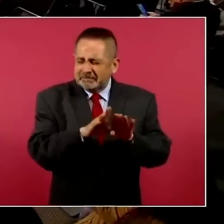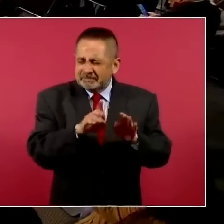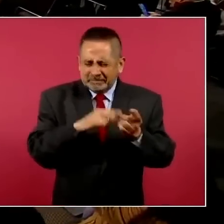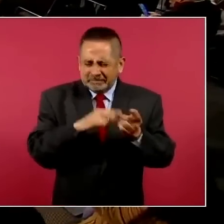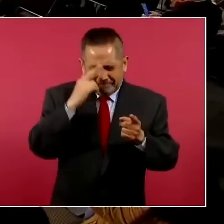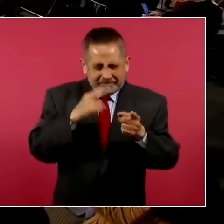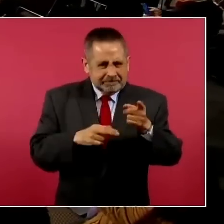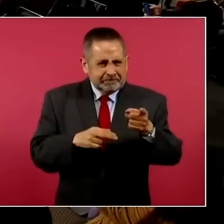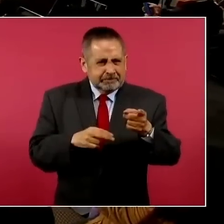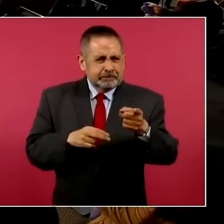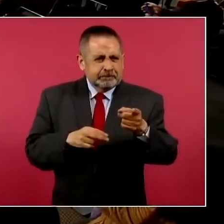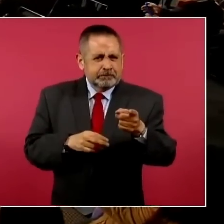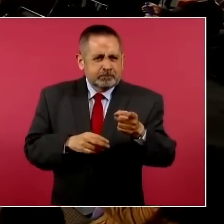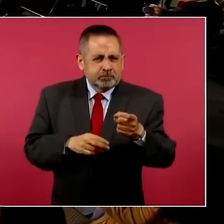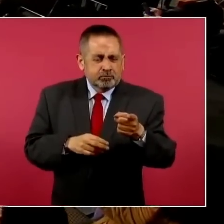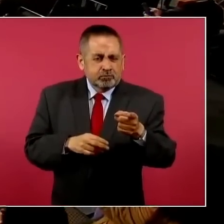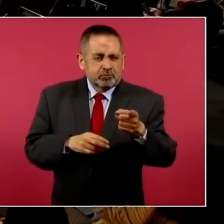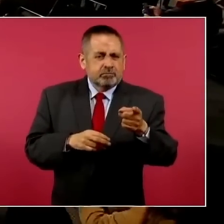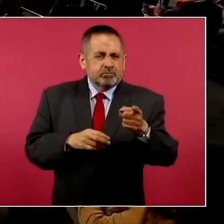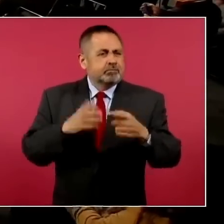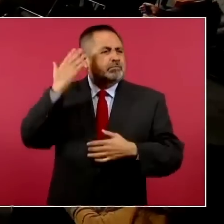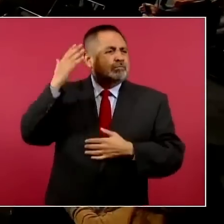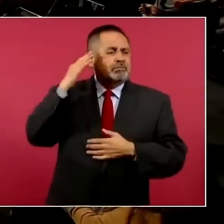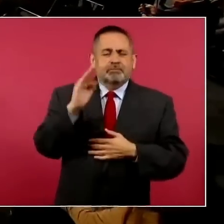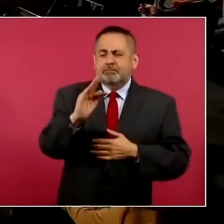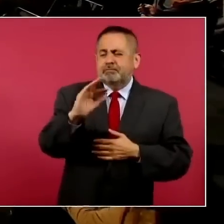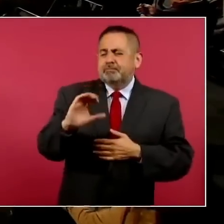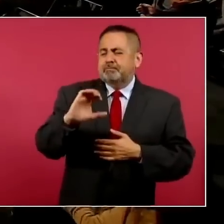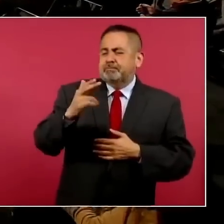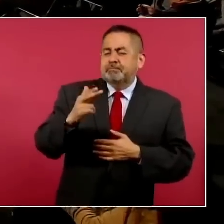cuando Calderón llama,